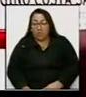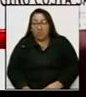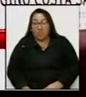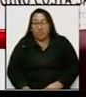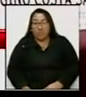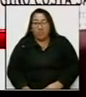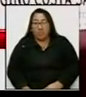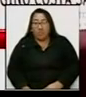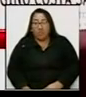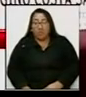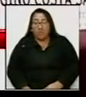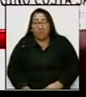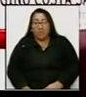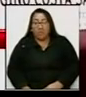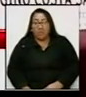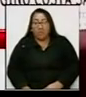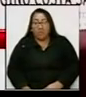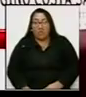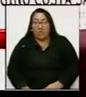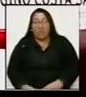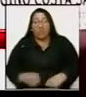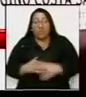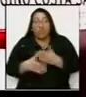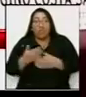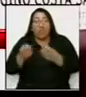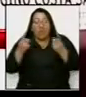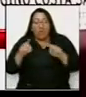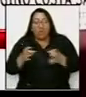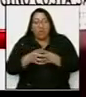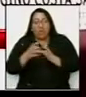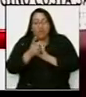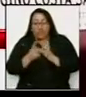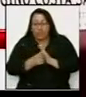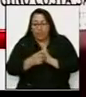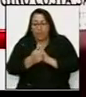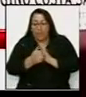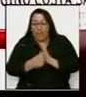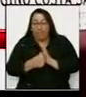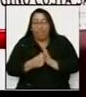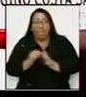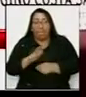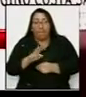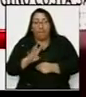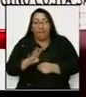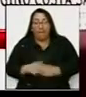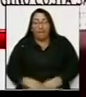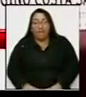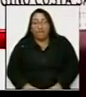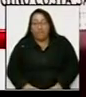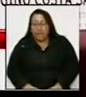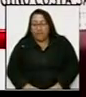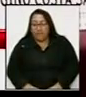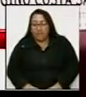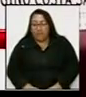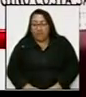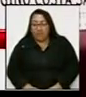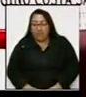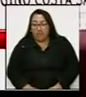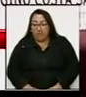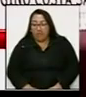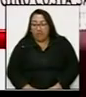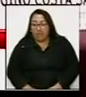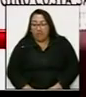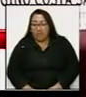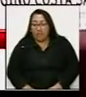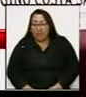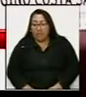Presidenta, el proceso de ratificación propuesto en el dictamen, artículo 34, aligera y reduce